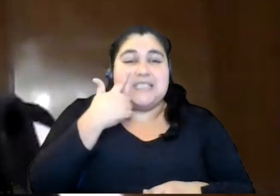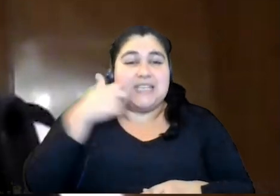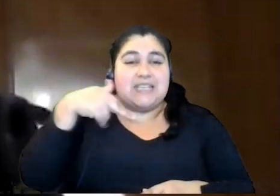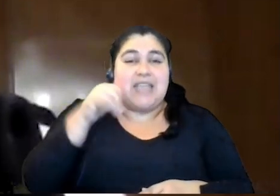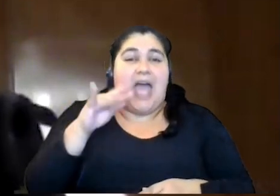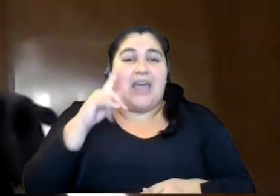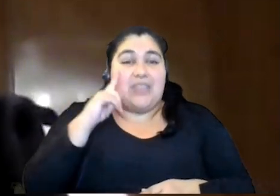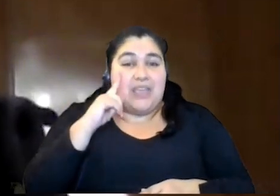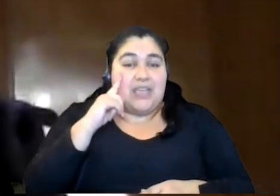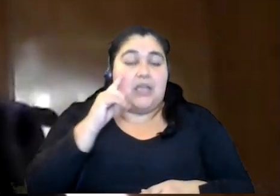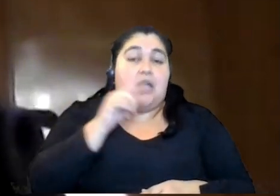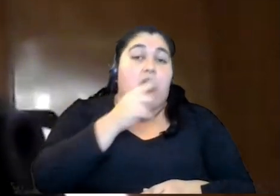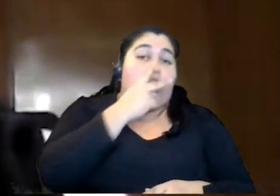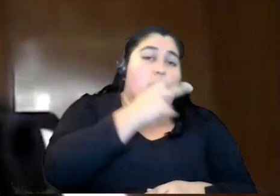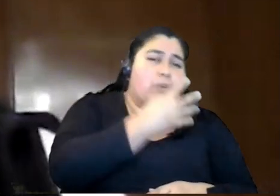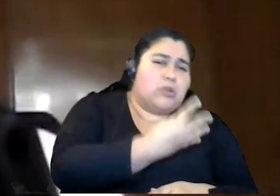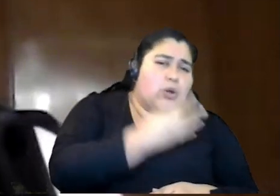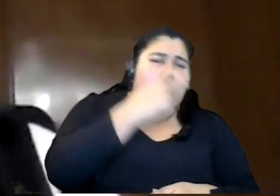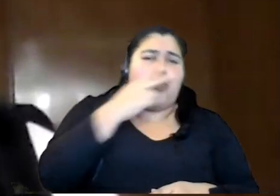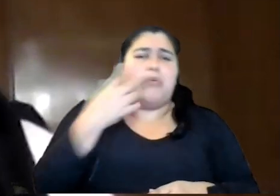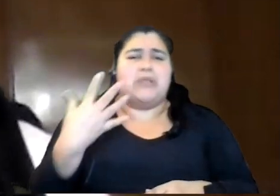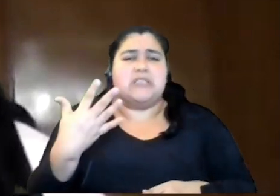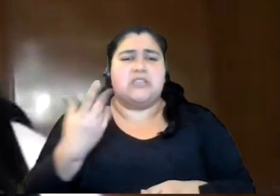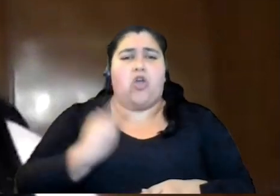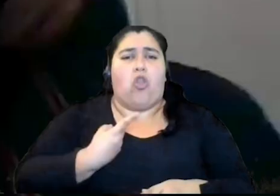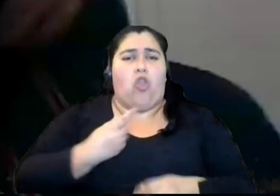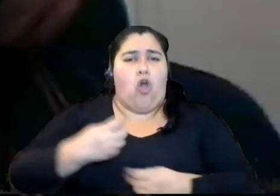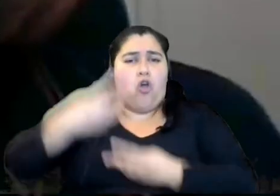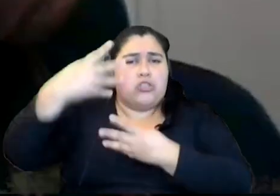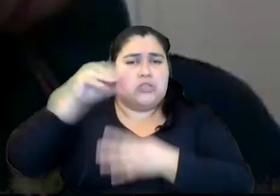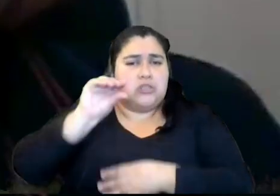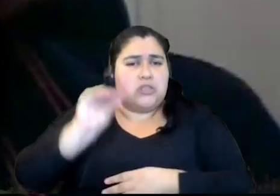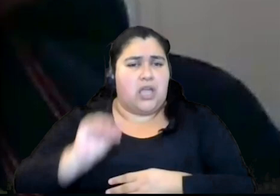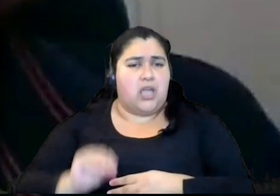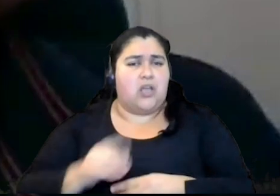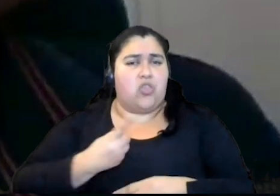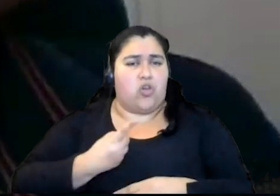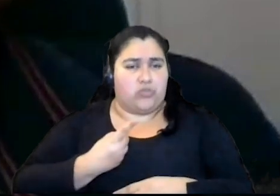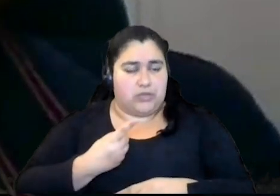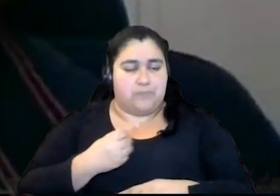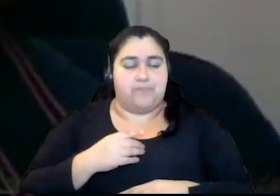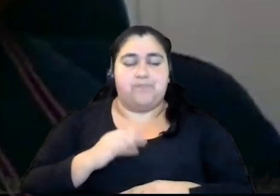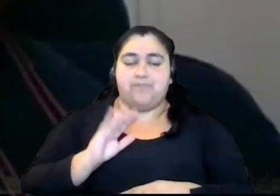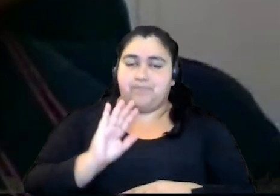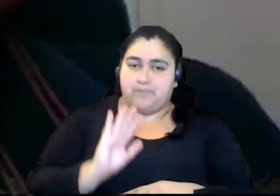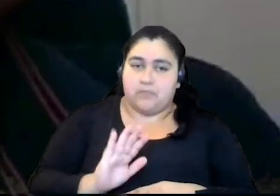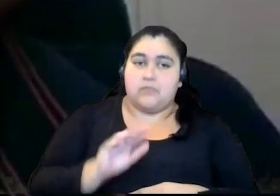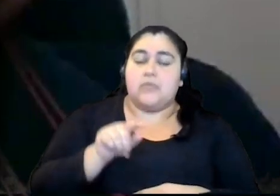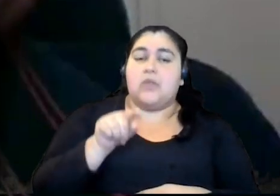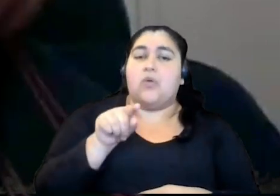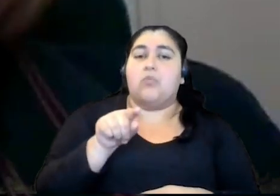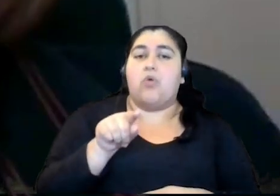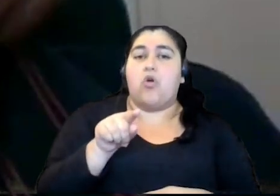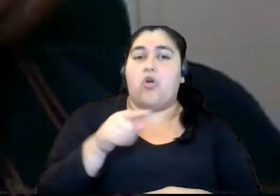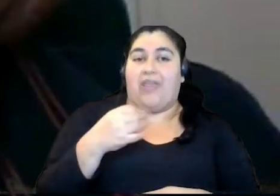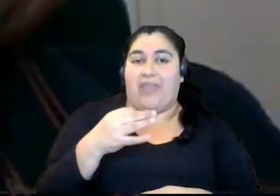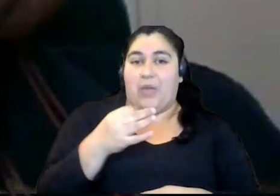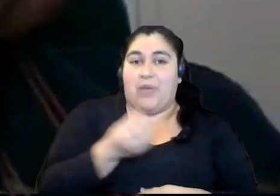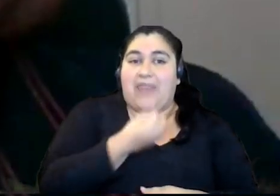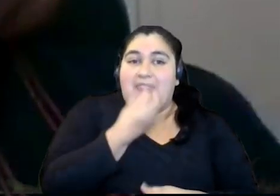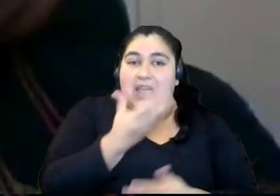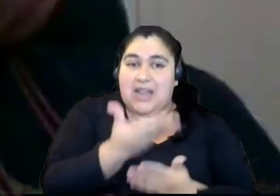o 2025? ¿Y en qué rubro lo cargo? En realidad, si tuvieras que